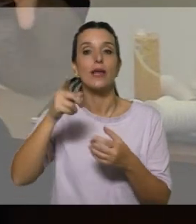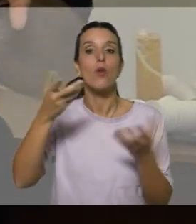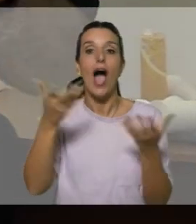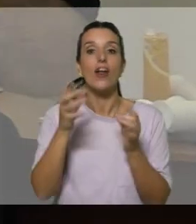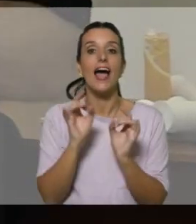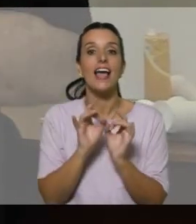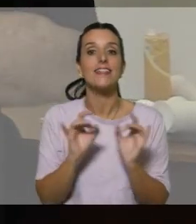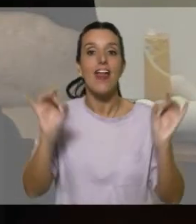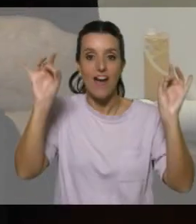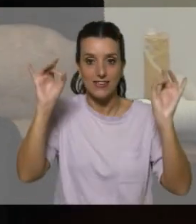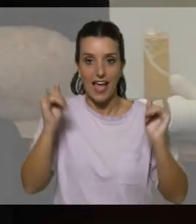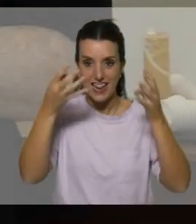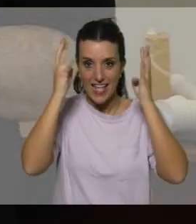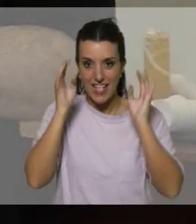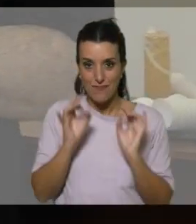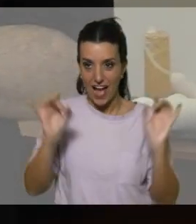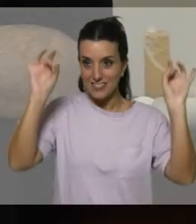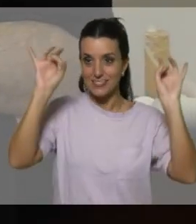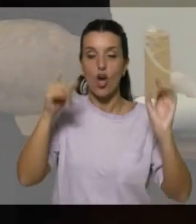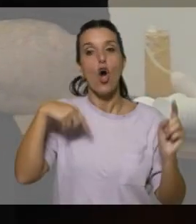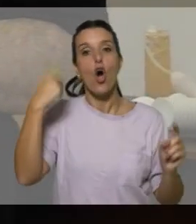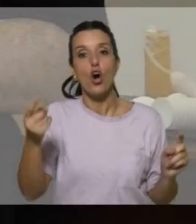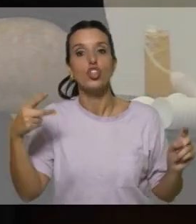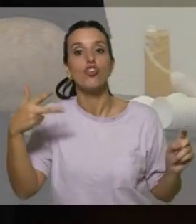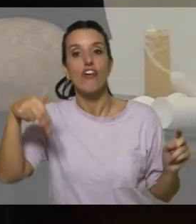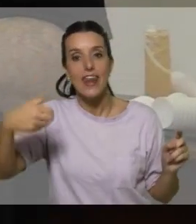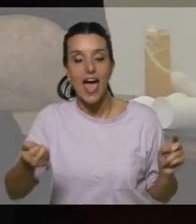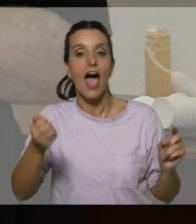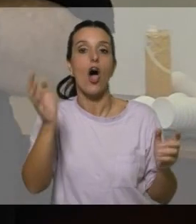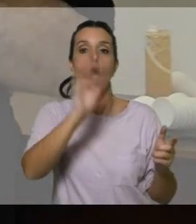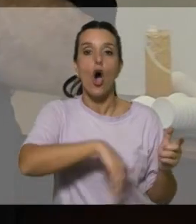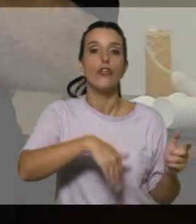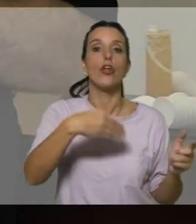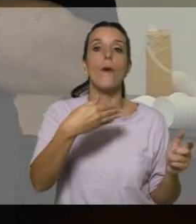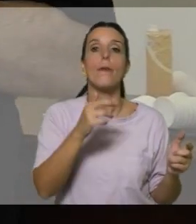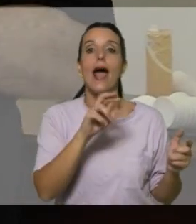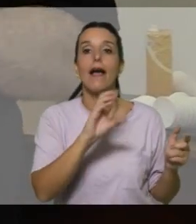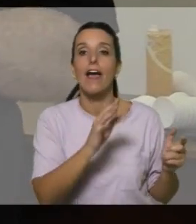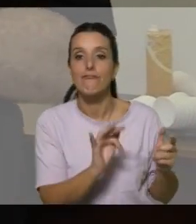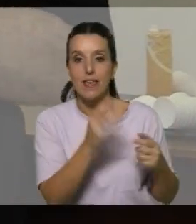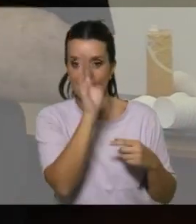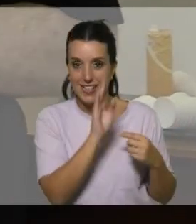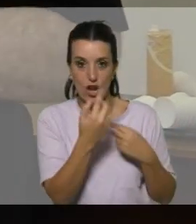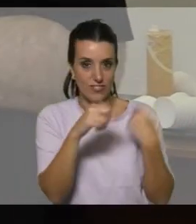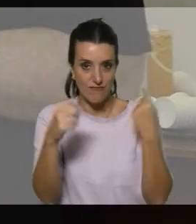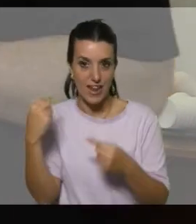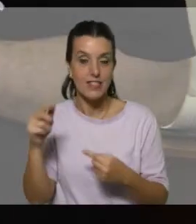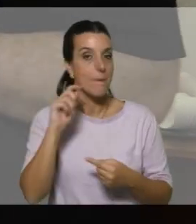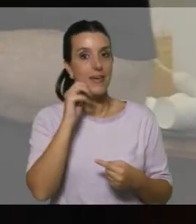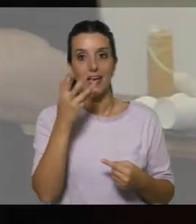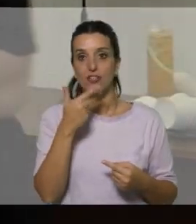cumpliendo aniversario de Chaná, de Bra Café en estos días, así que bueno, en el marco de todo eso estamos con este programa y nos parece